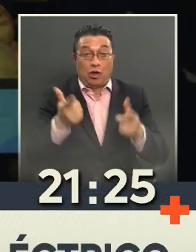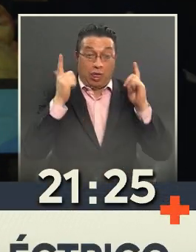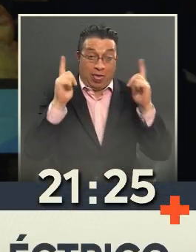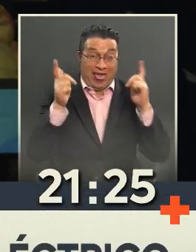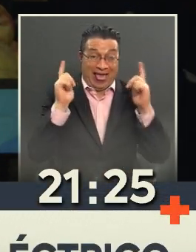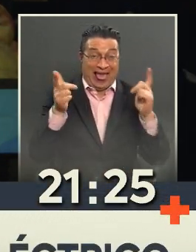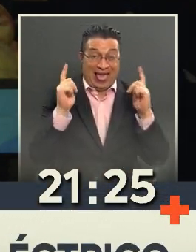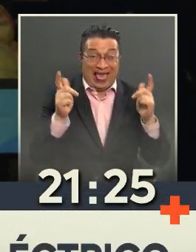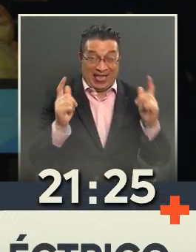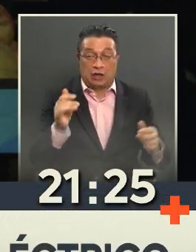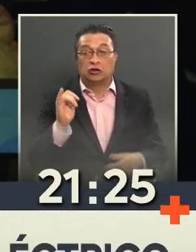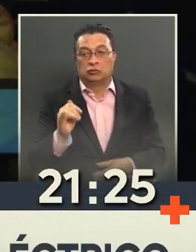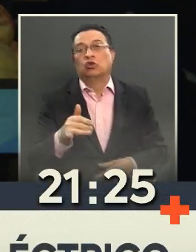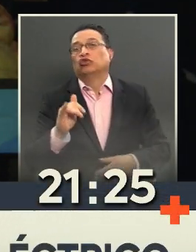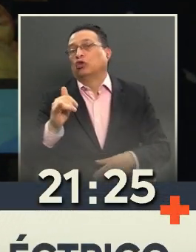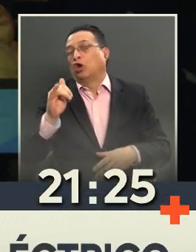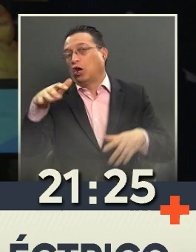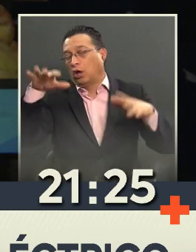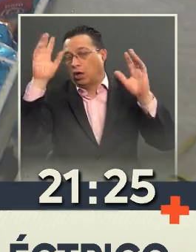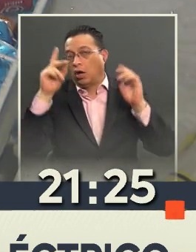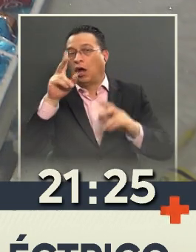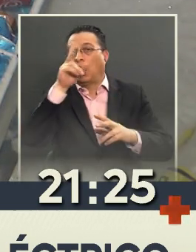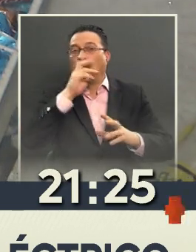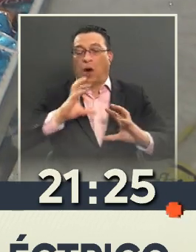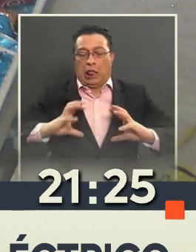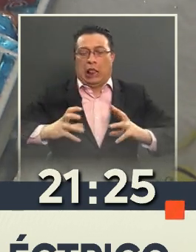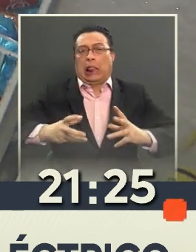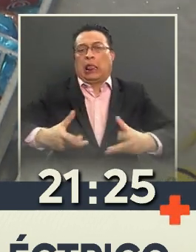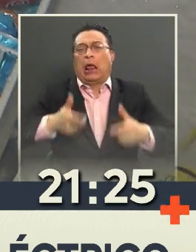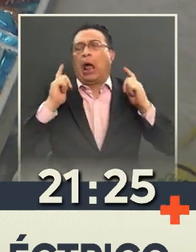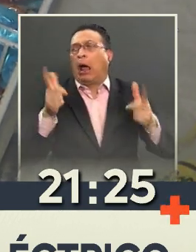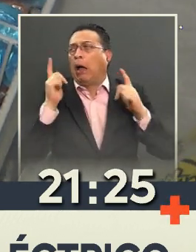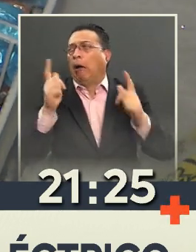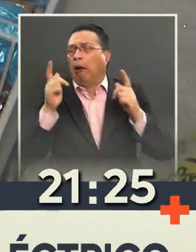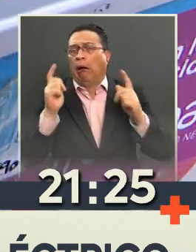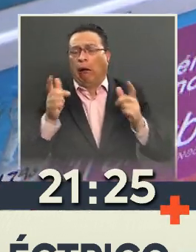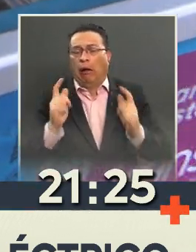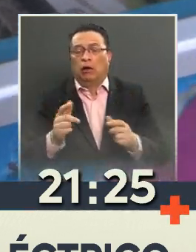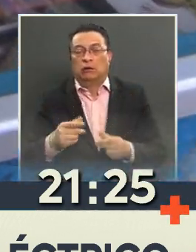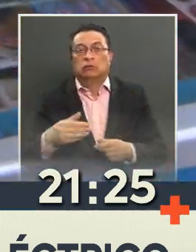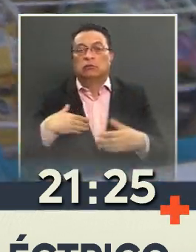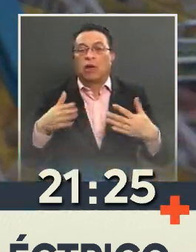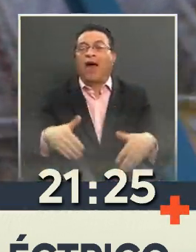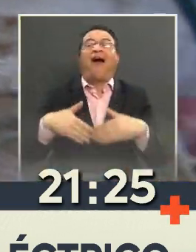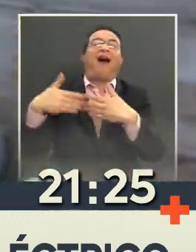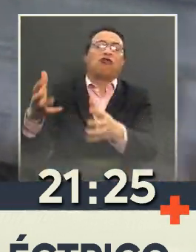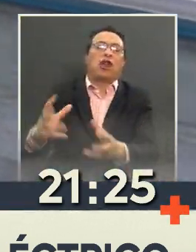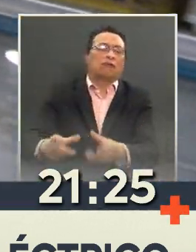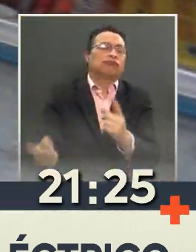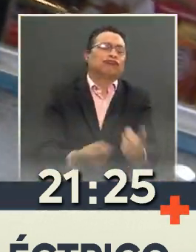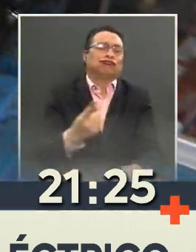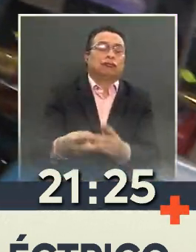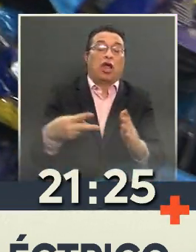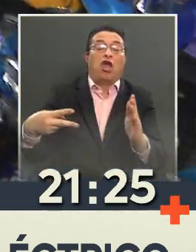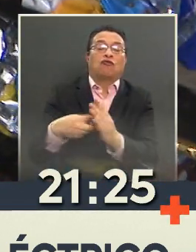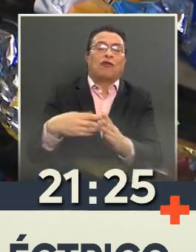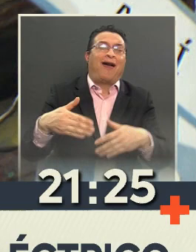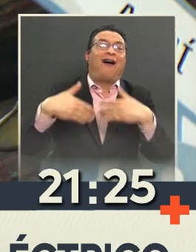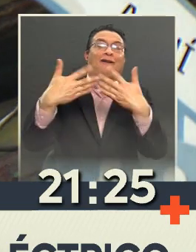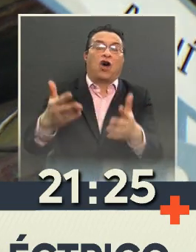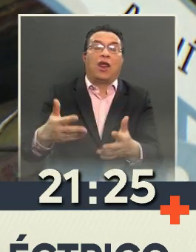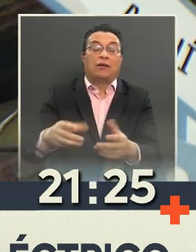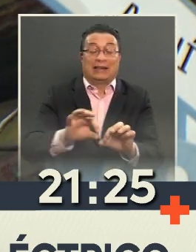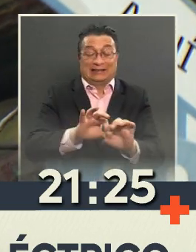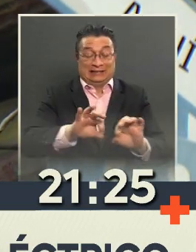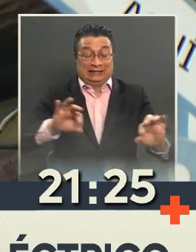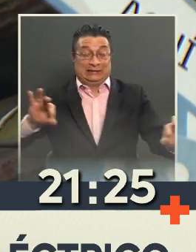como... Sí, pues como un tractor. Entonces teníamos que sacarlo para afuera, abríamos esta puerta, lo dejábamos enchufado afuera, el cable largo